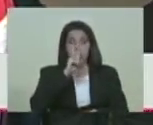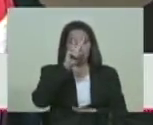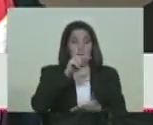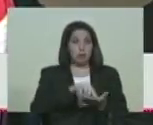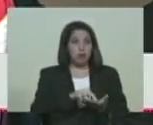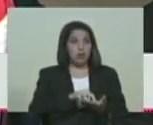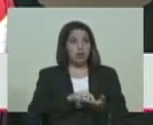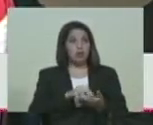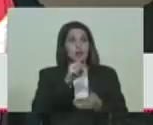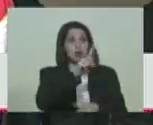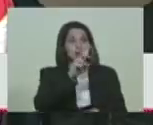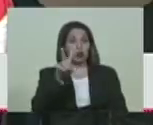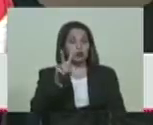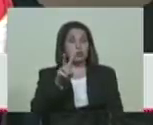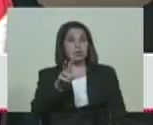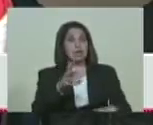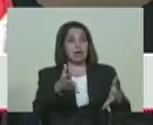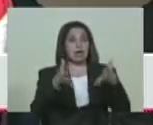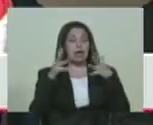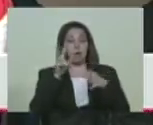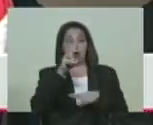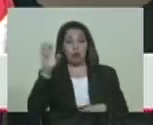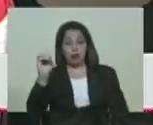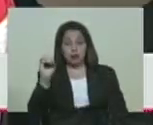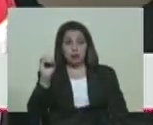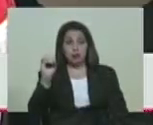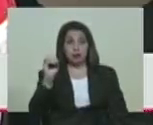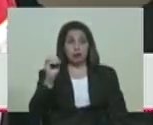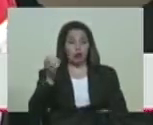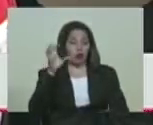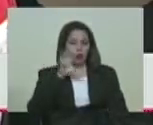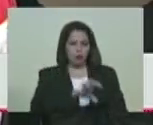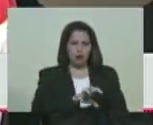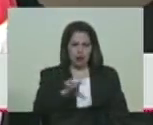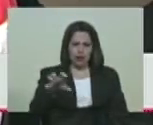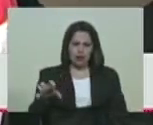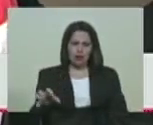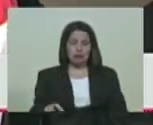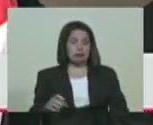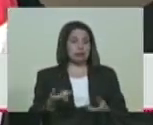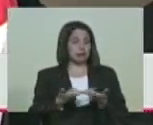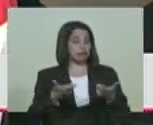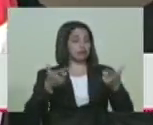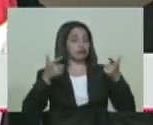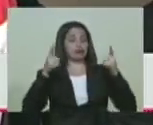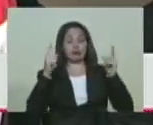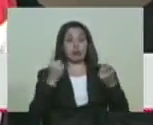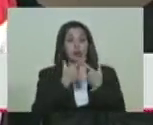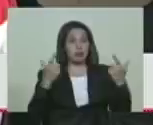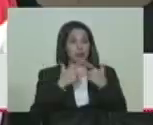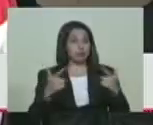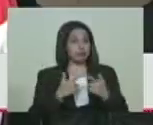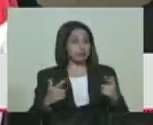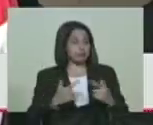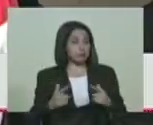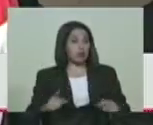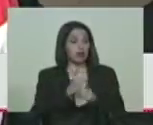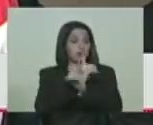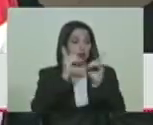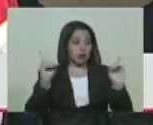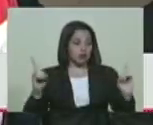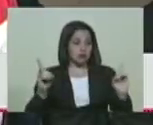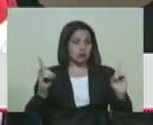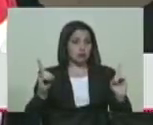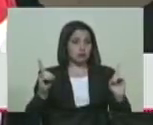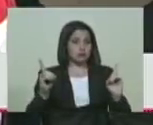20 gobernaciones. Quiere decir, nosotros somos un país de alternabilidad democrática, de libertad. Y